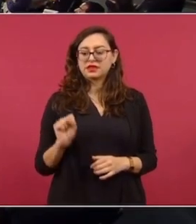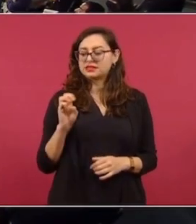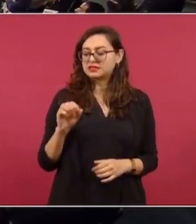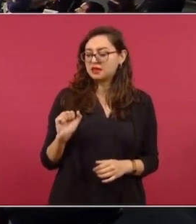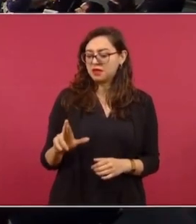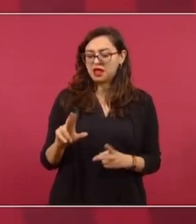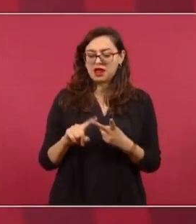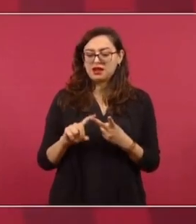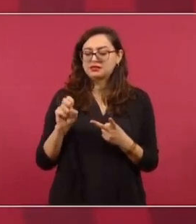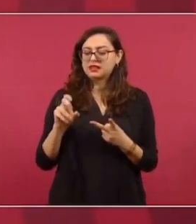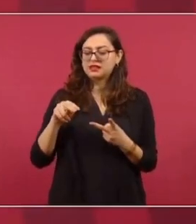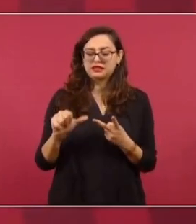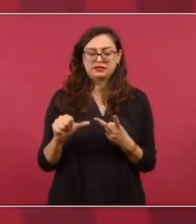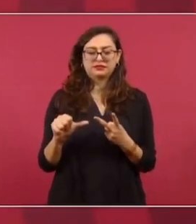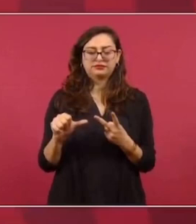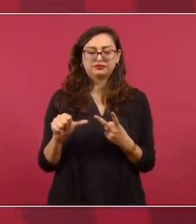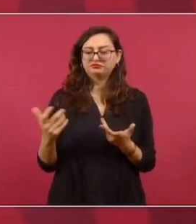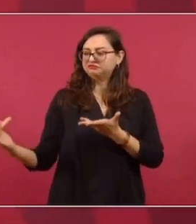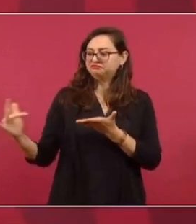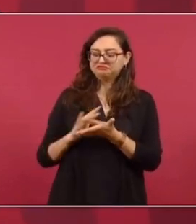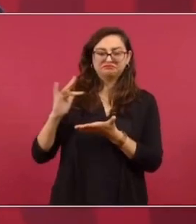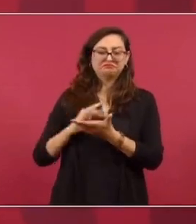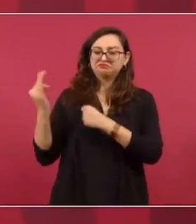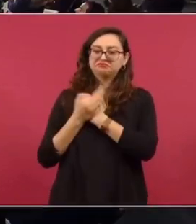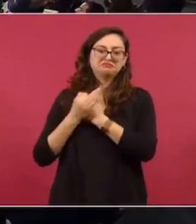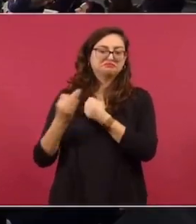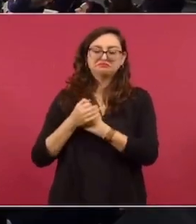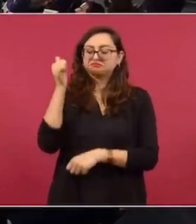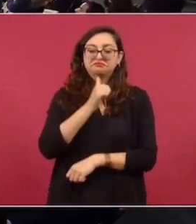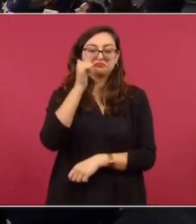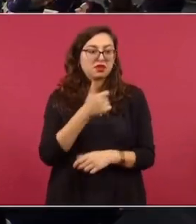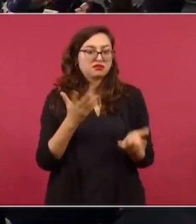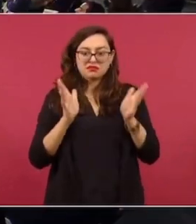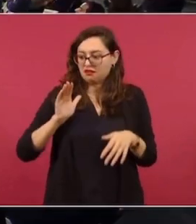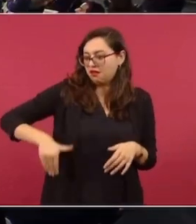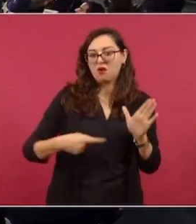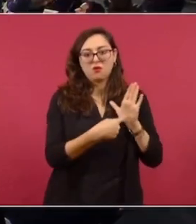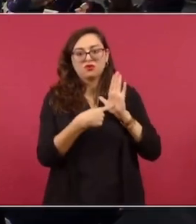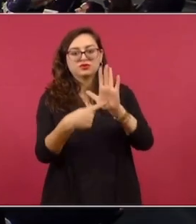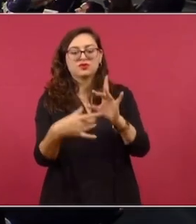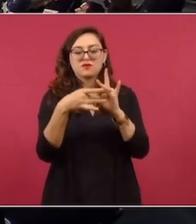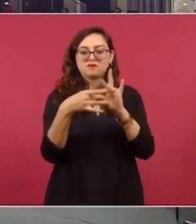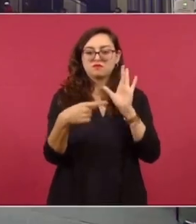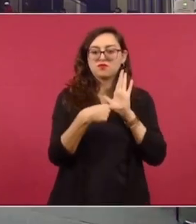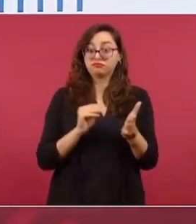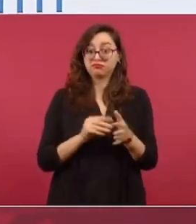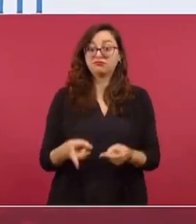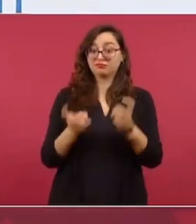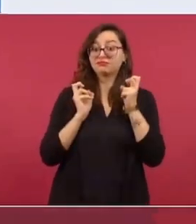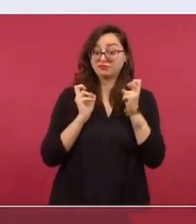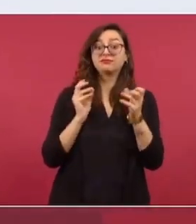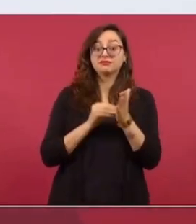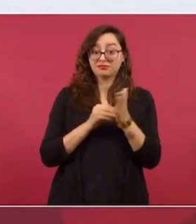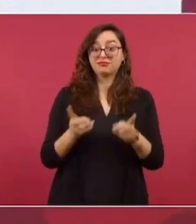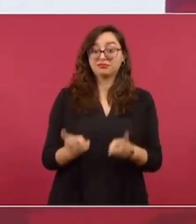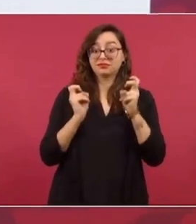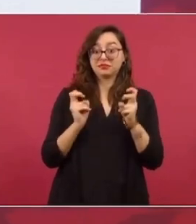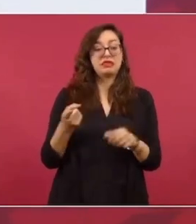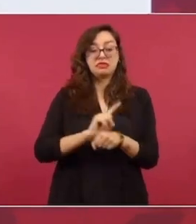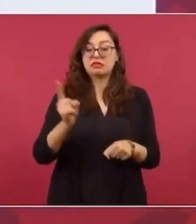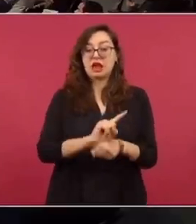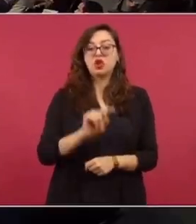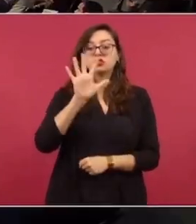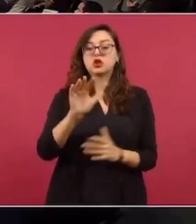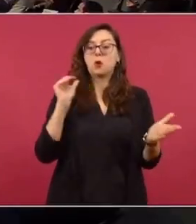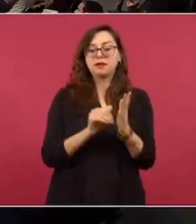Marina, de Defensa. Pues están los datos sobre las tomas clandestinas. ¡Reducción! Son 5.600